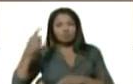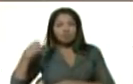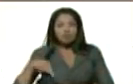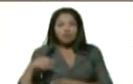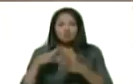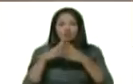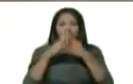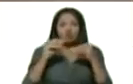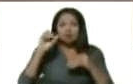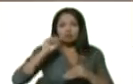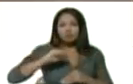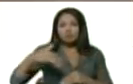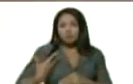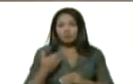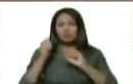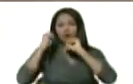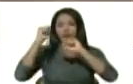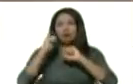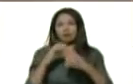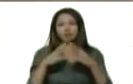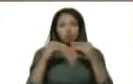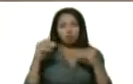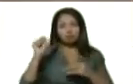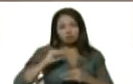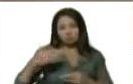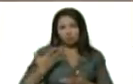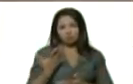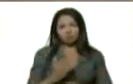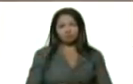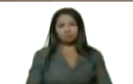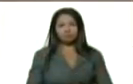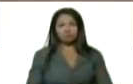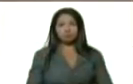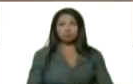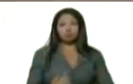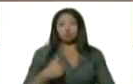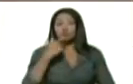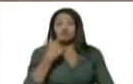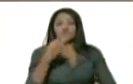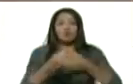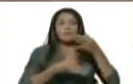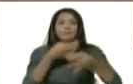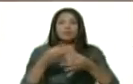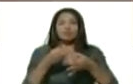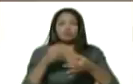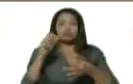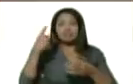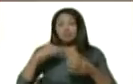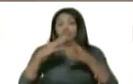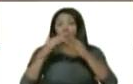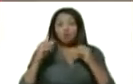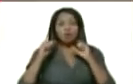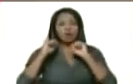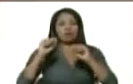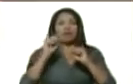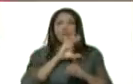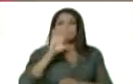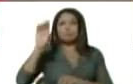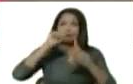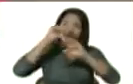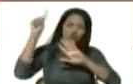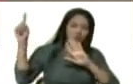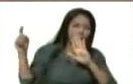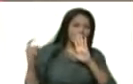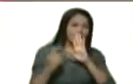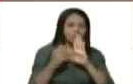de ganar, todas las de ganar, todas las de ganar. Y cuando digo tenemos todas las de ganar, es el país entero, es